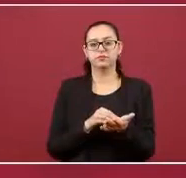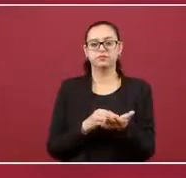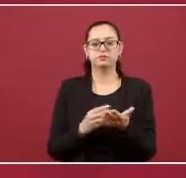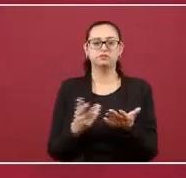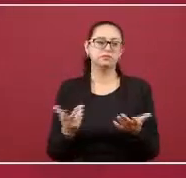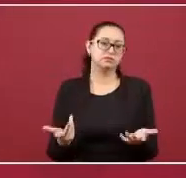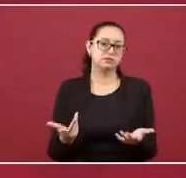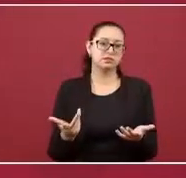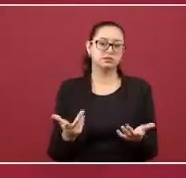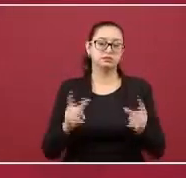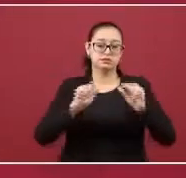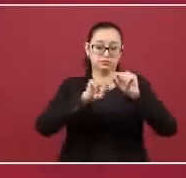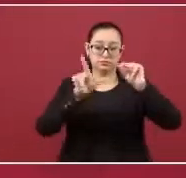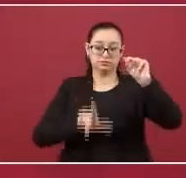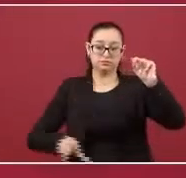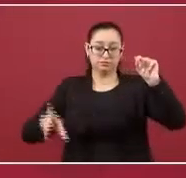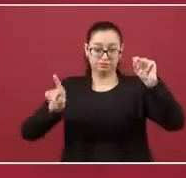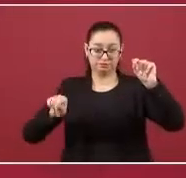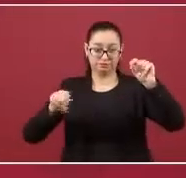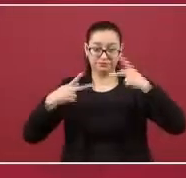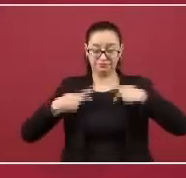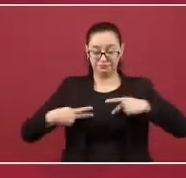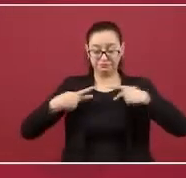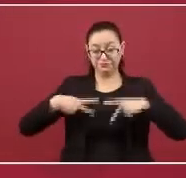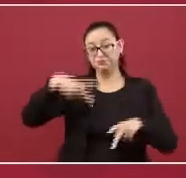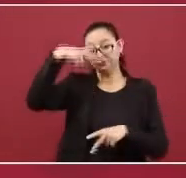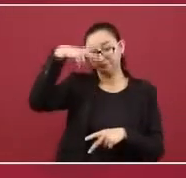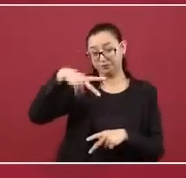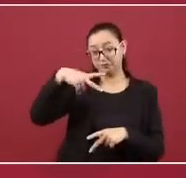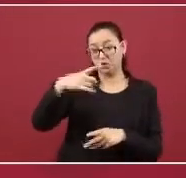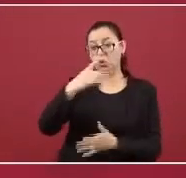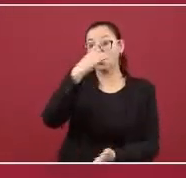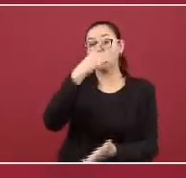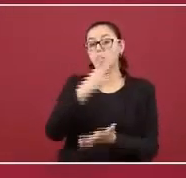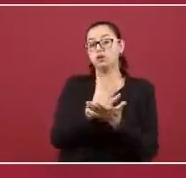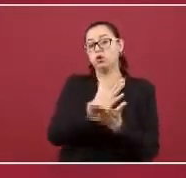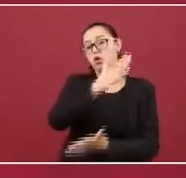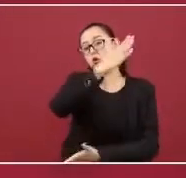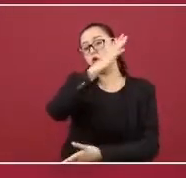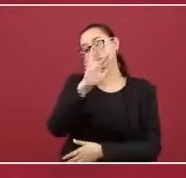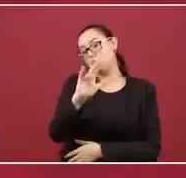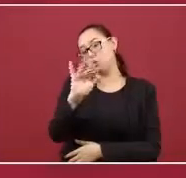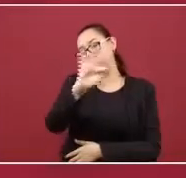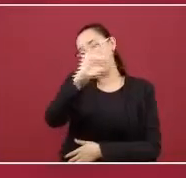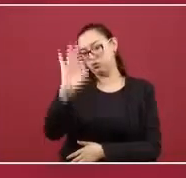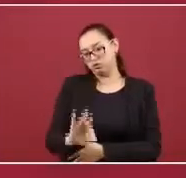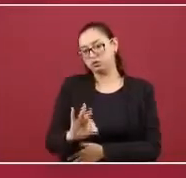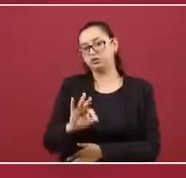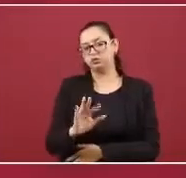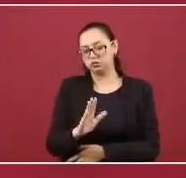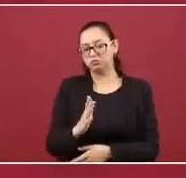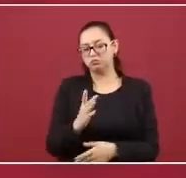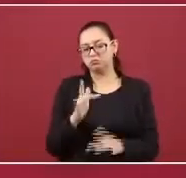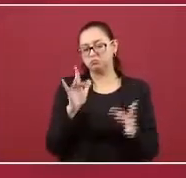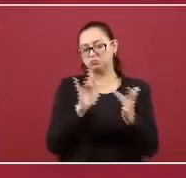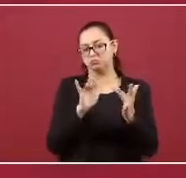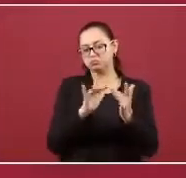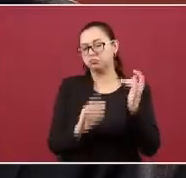la mitad de la población tiene acceso al internet, y